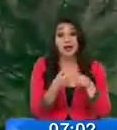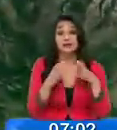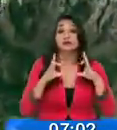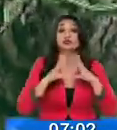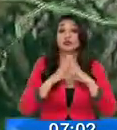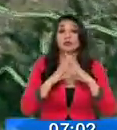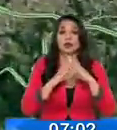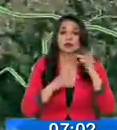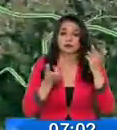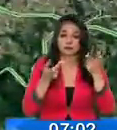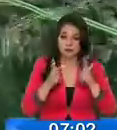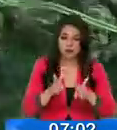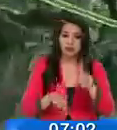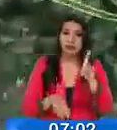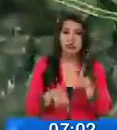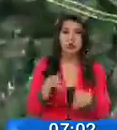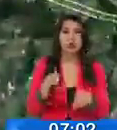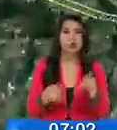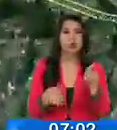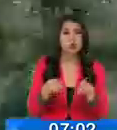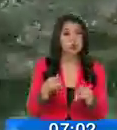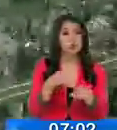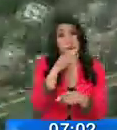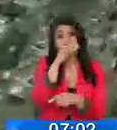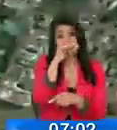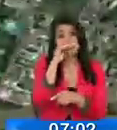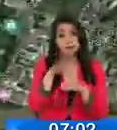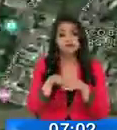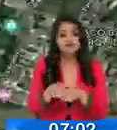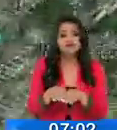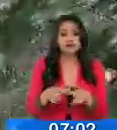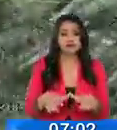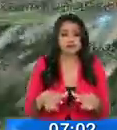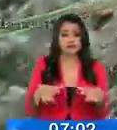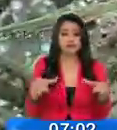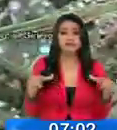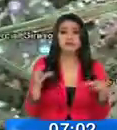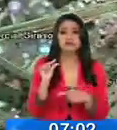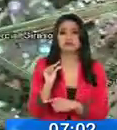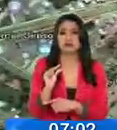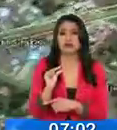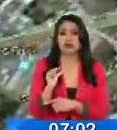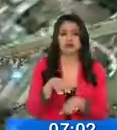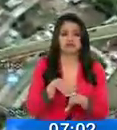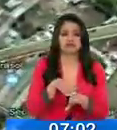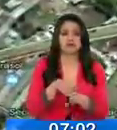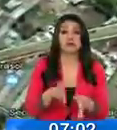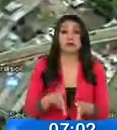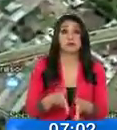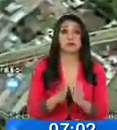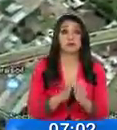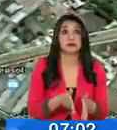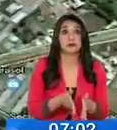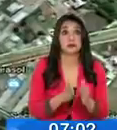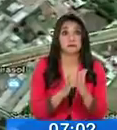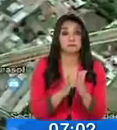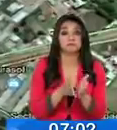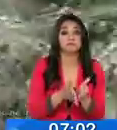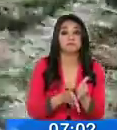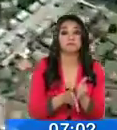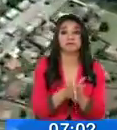focos donde usted puede ver que existe tráfico. Si ampliamos las imágenes, estas son las vías justamente